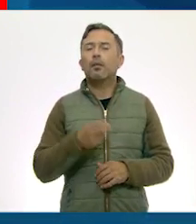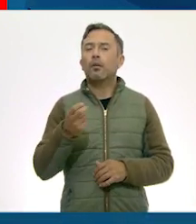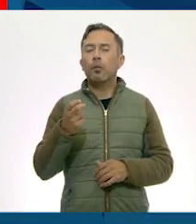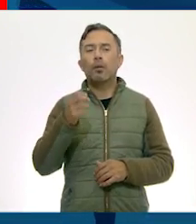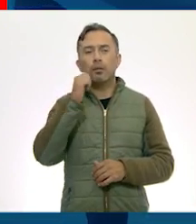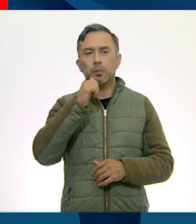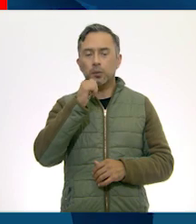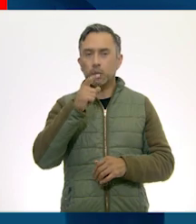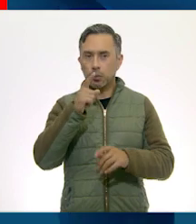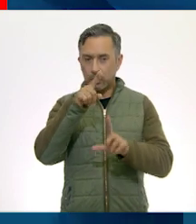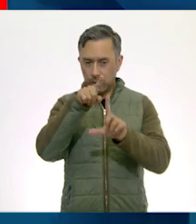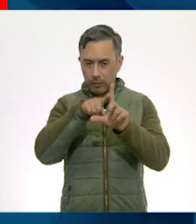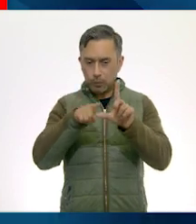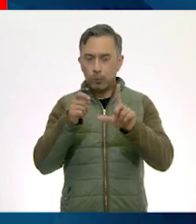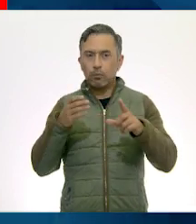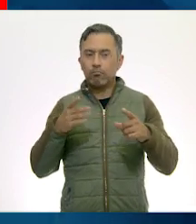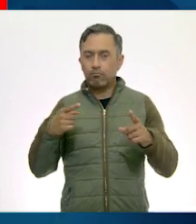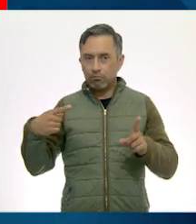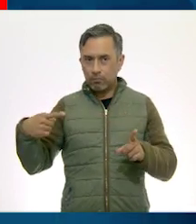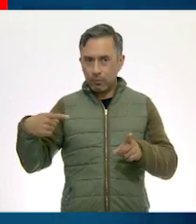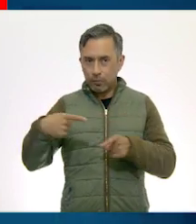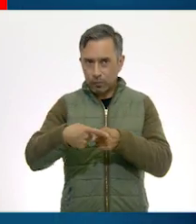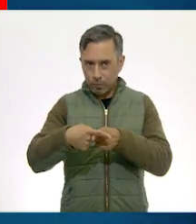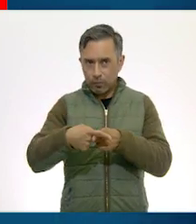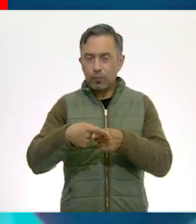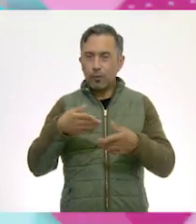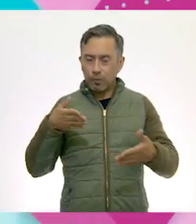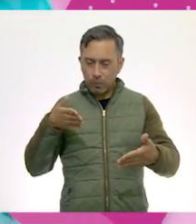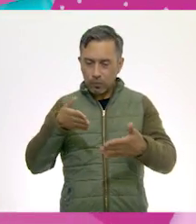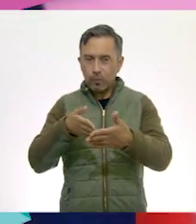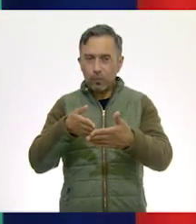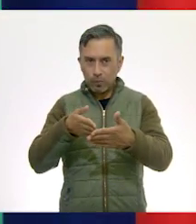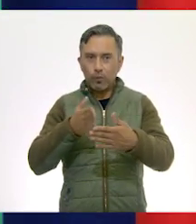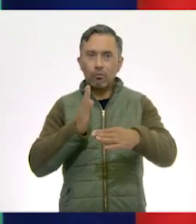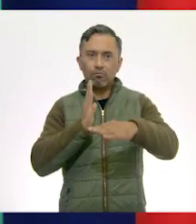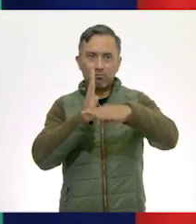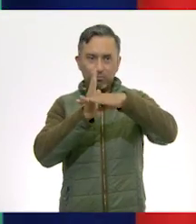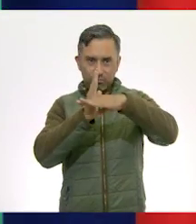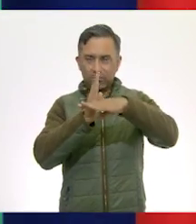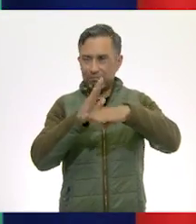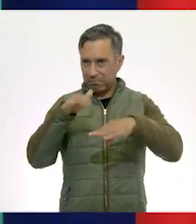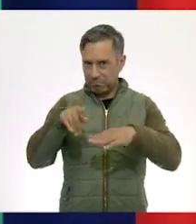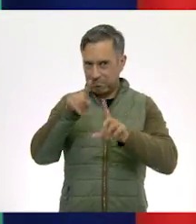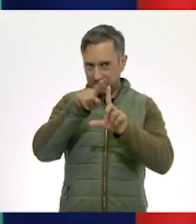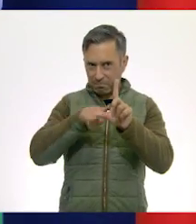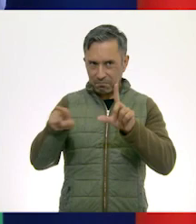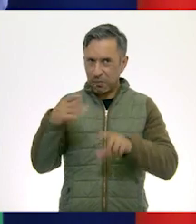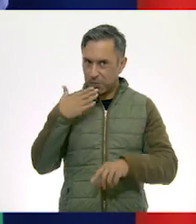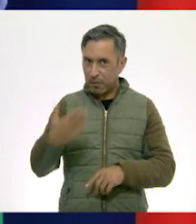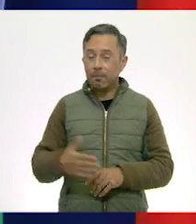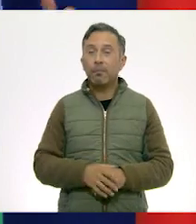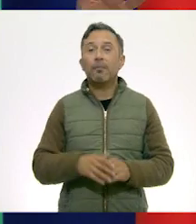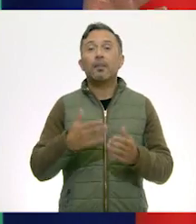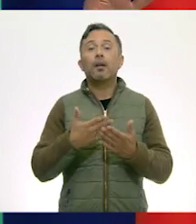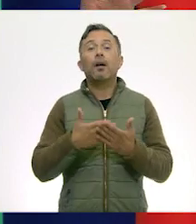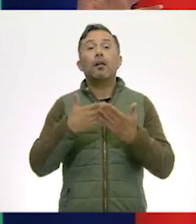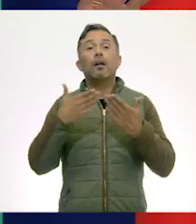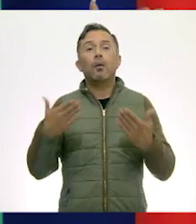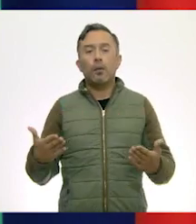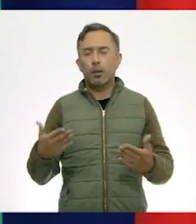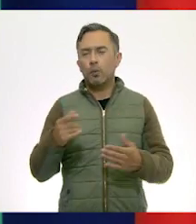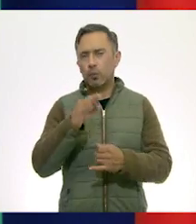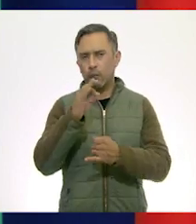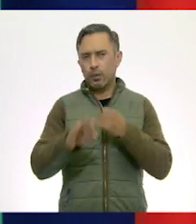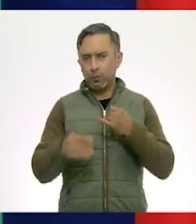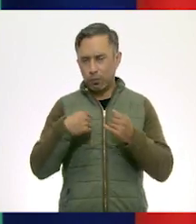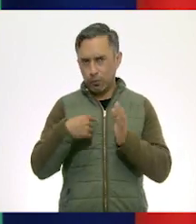rectas perpendiculares, que fueron efectivamente las que trazaste. Bien, Muy bien. ahora les voy a mostrar por